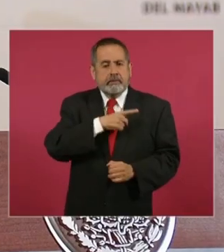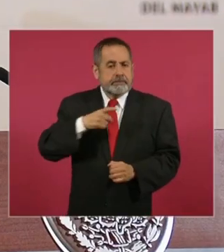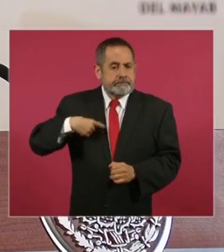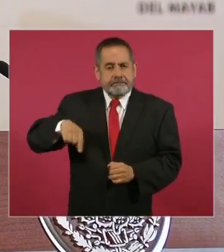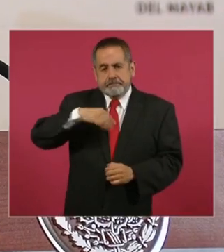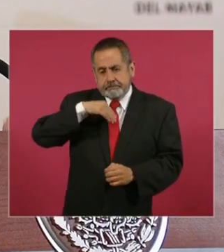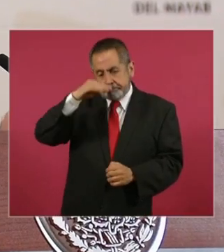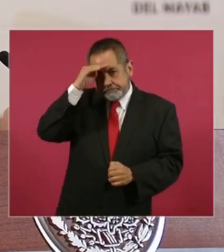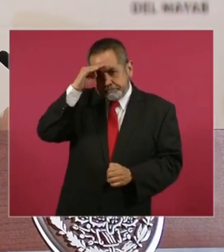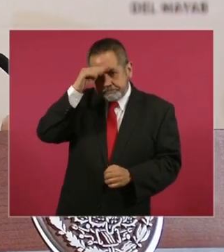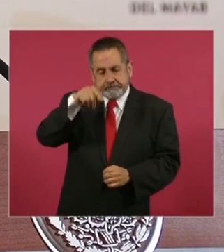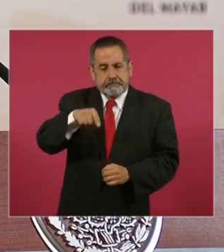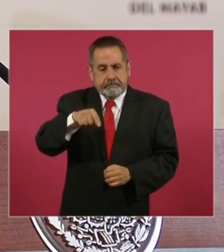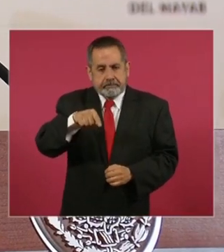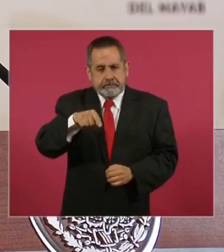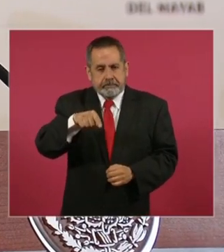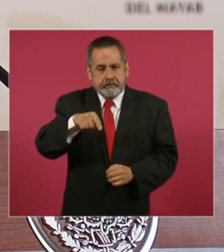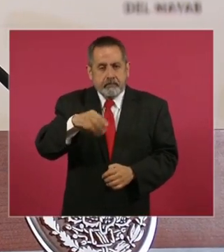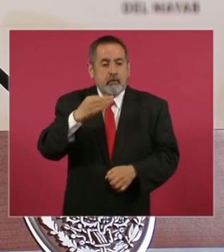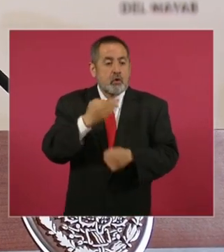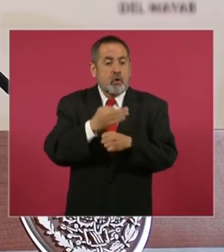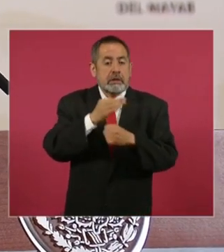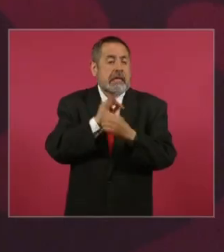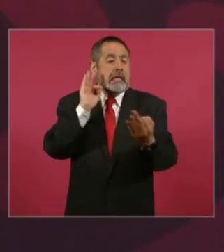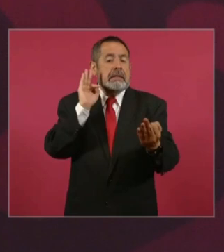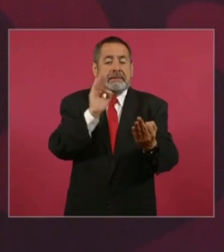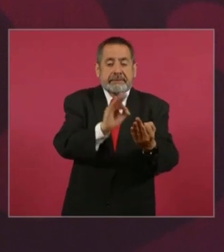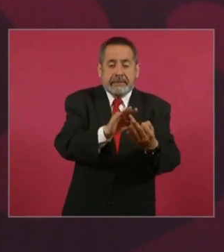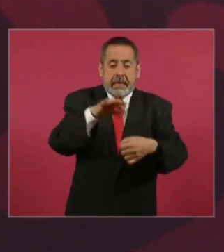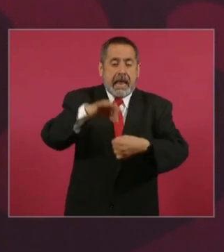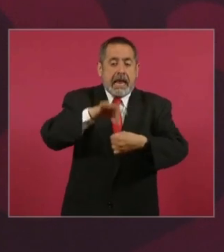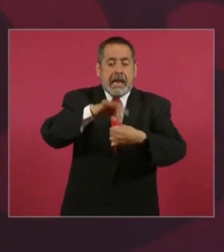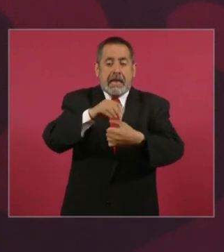pensar que estamos en temporadas de elecciones,